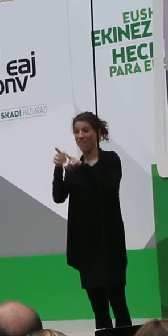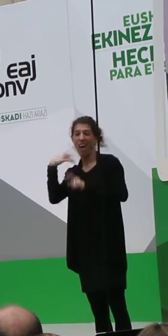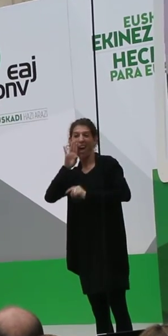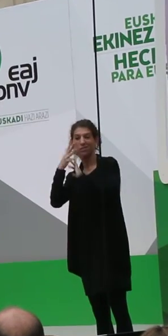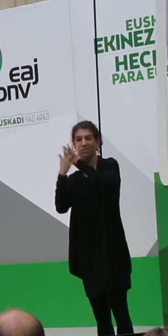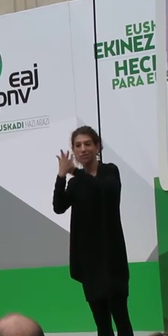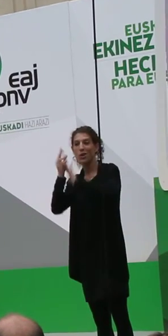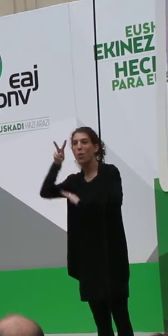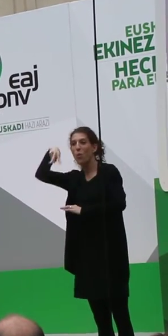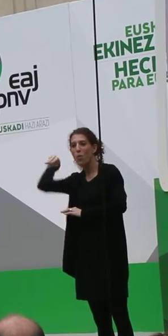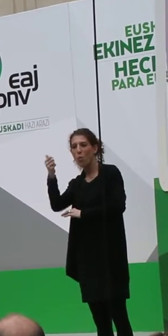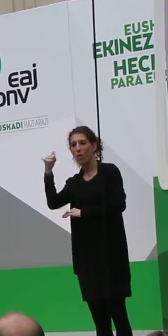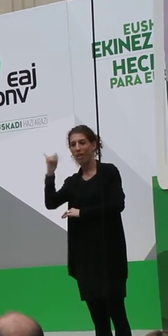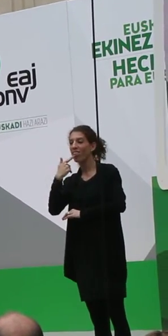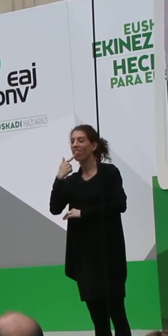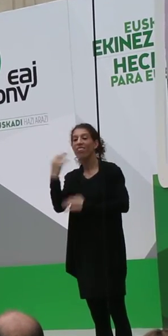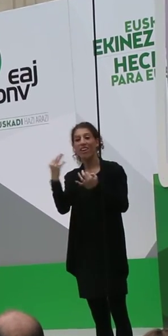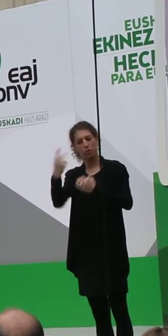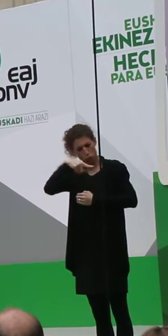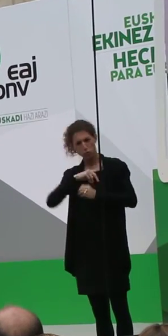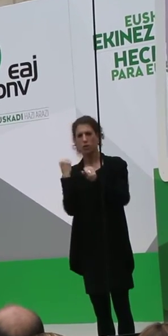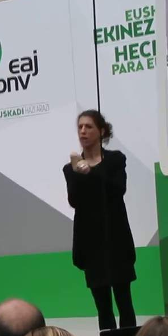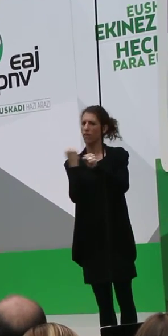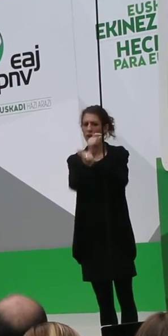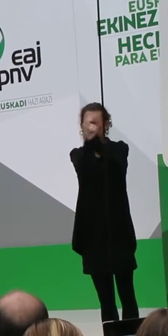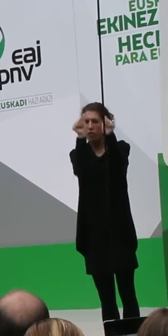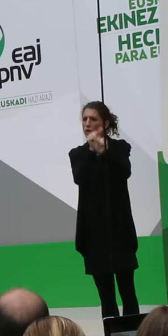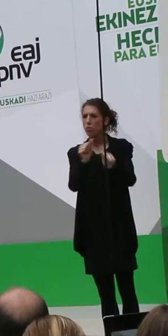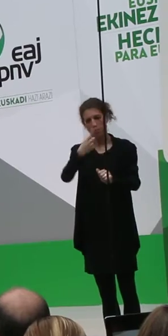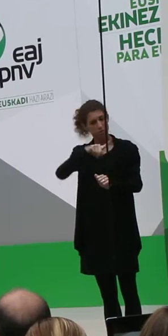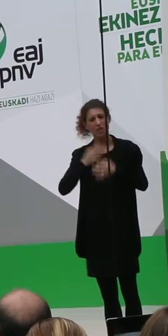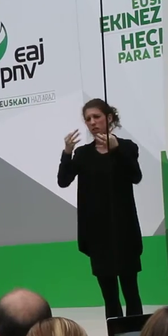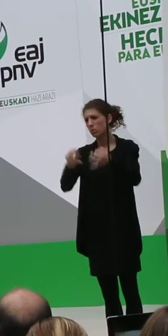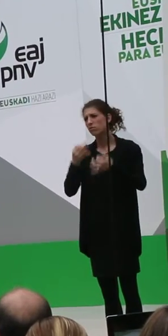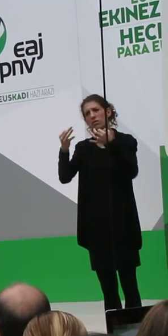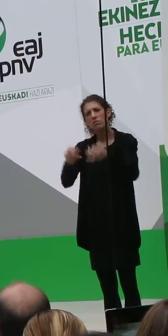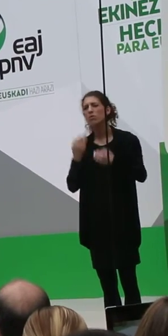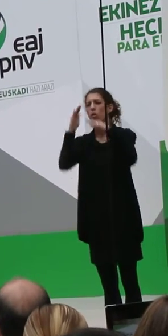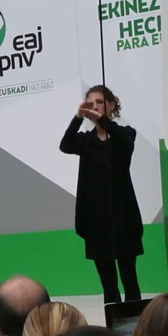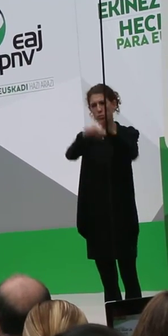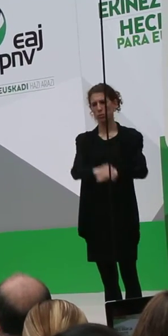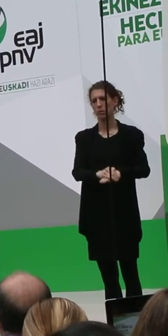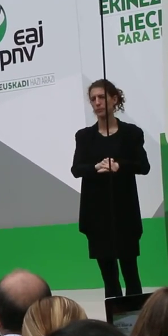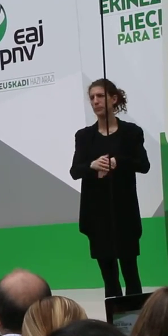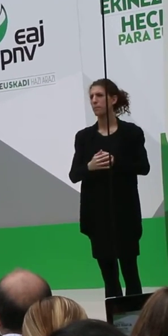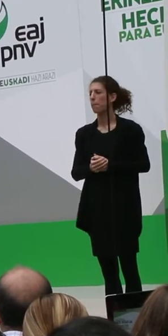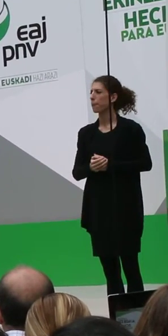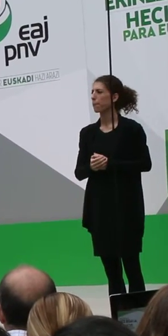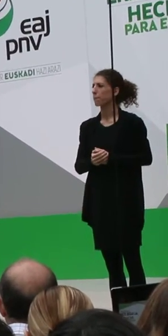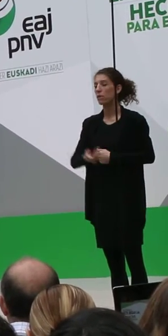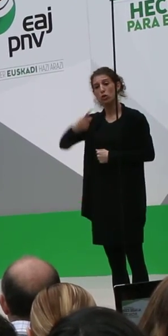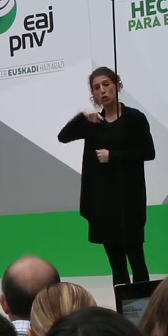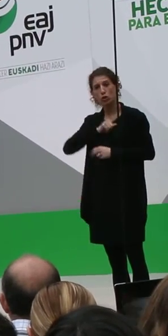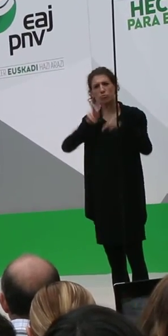destacado en nuestra manera de hacer y constructivo, cumplimos. Estamos comprometidos con el rigor